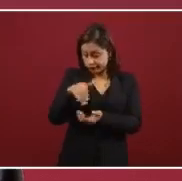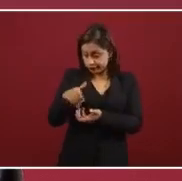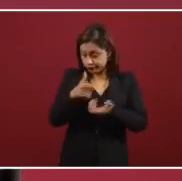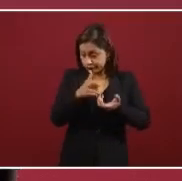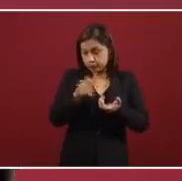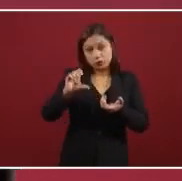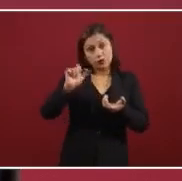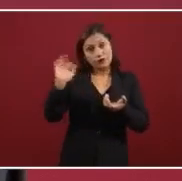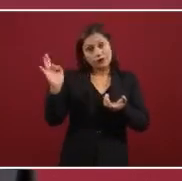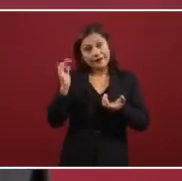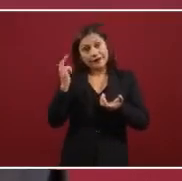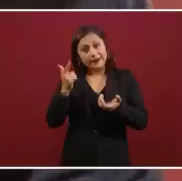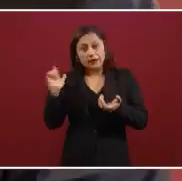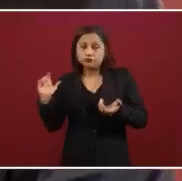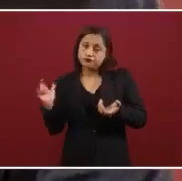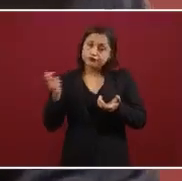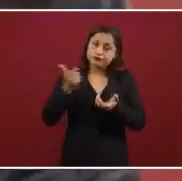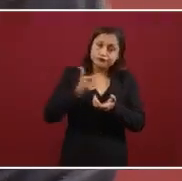Son muy pocos